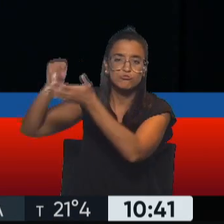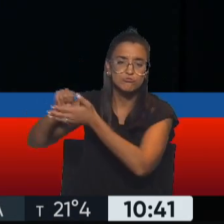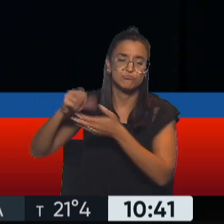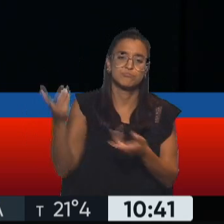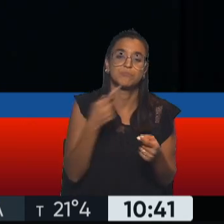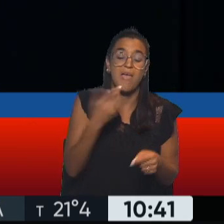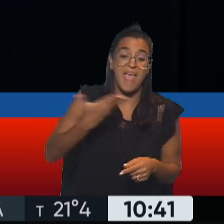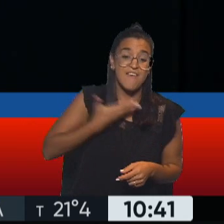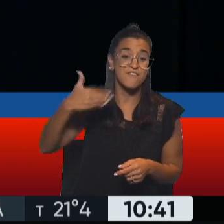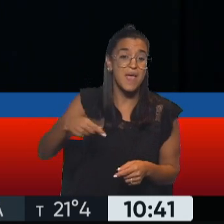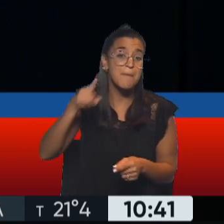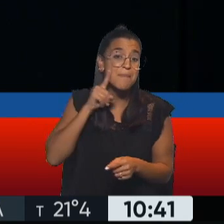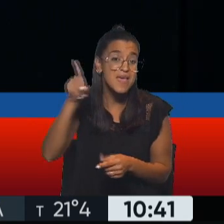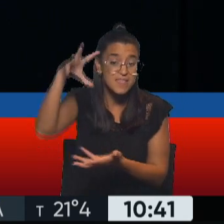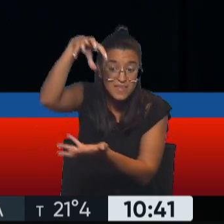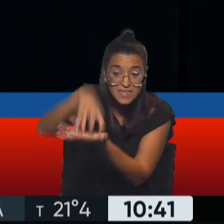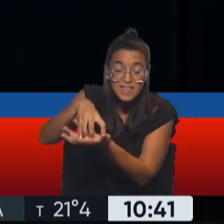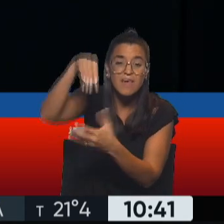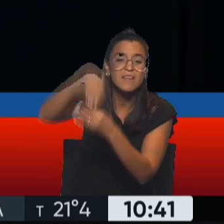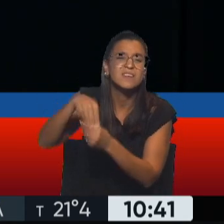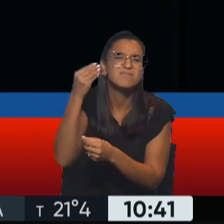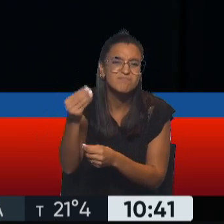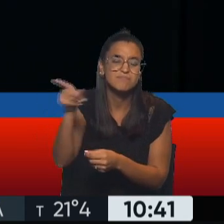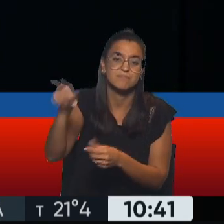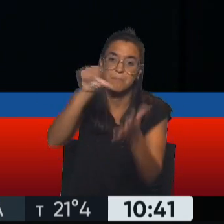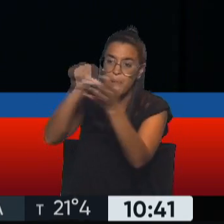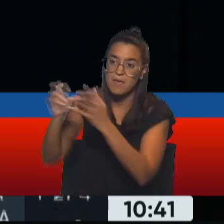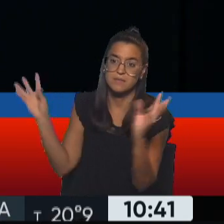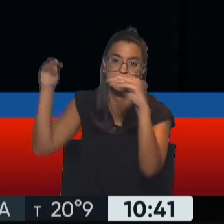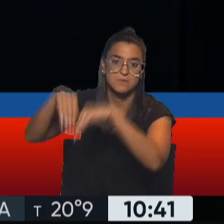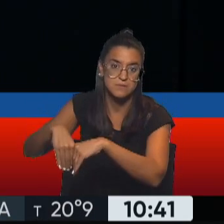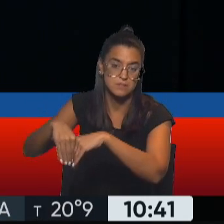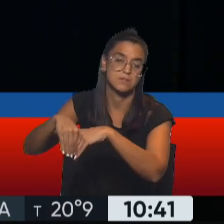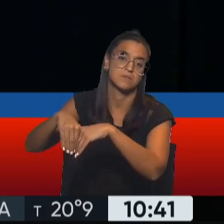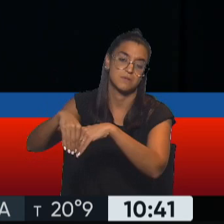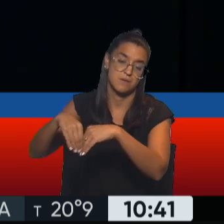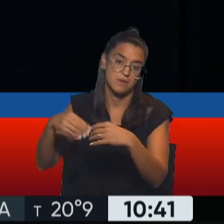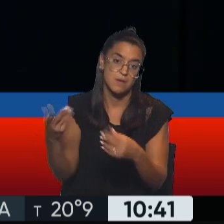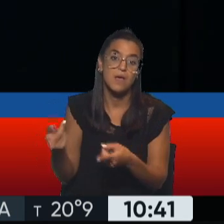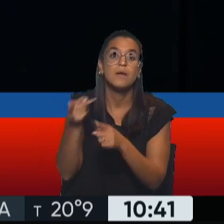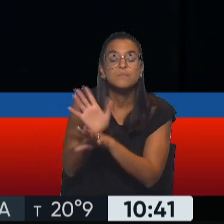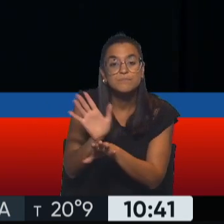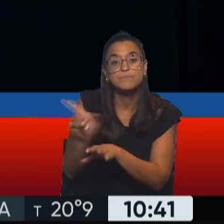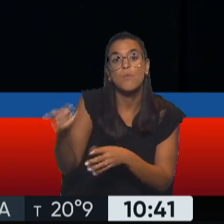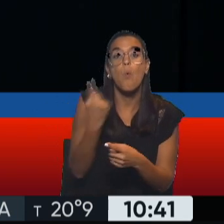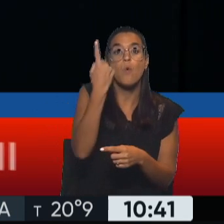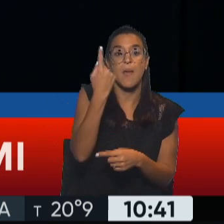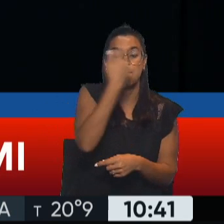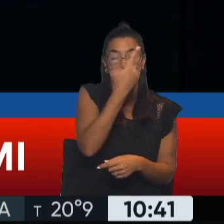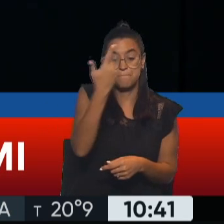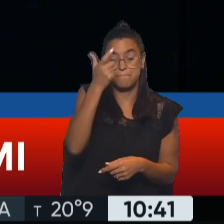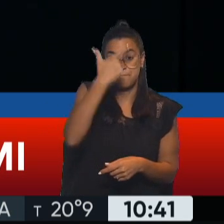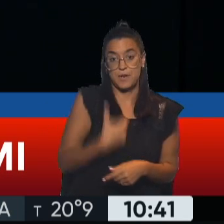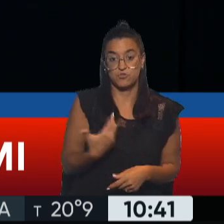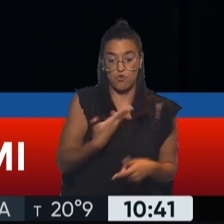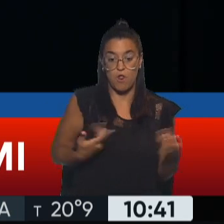Recordemos que el Fondo Monetario Internacional se constituye de todos los Estados-nación con alguien que conduce. Conduce